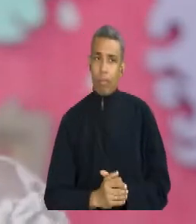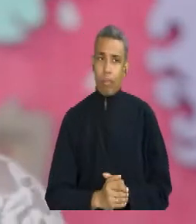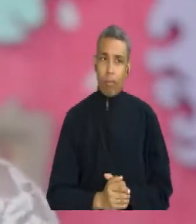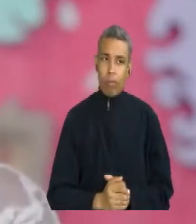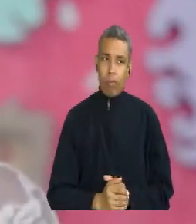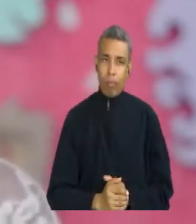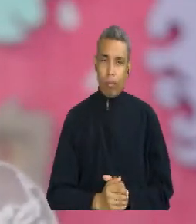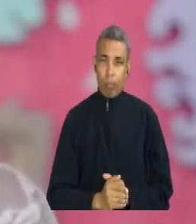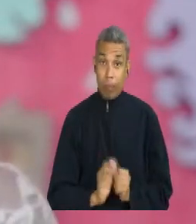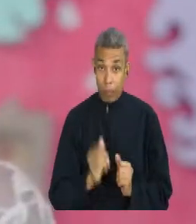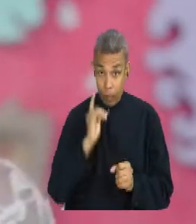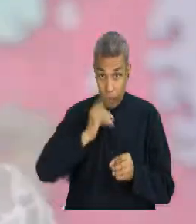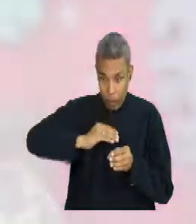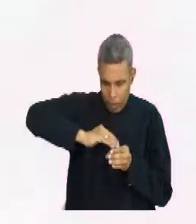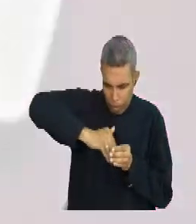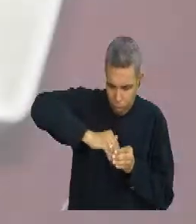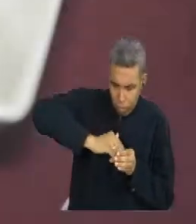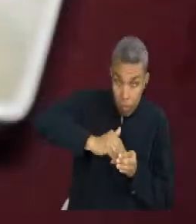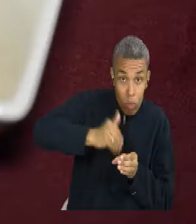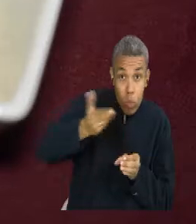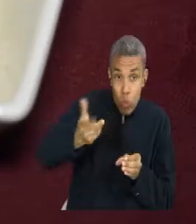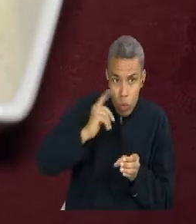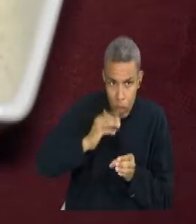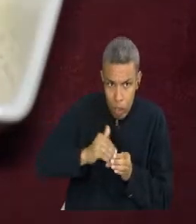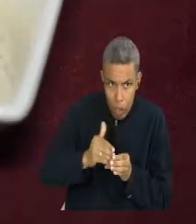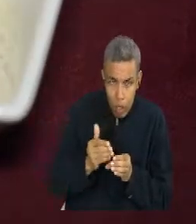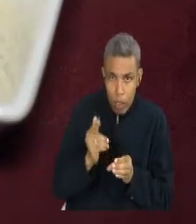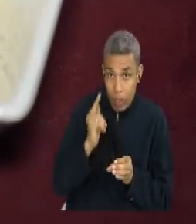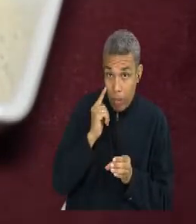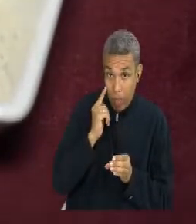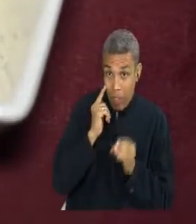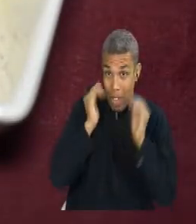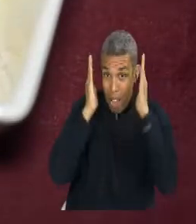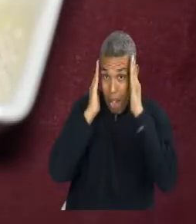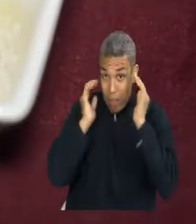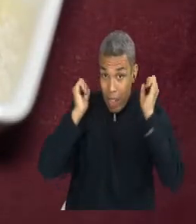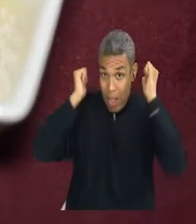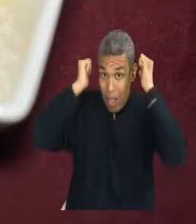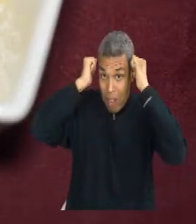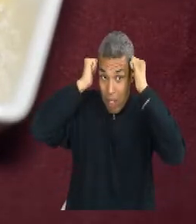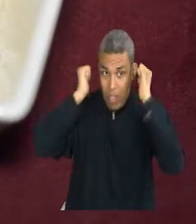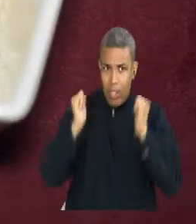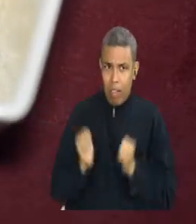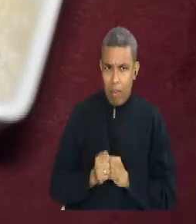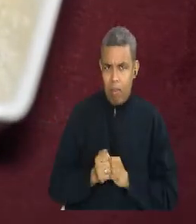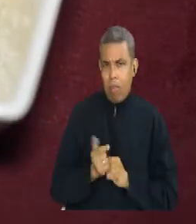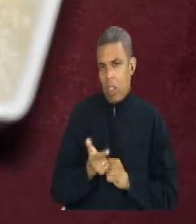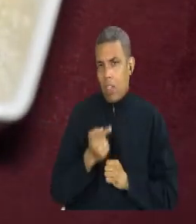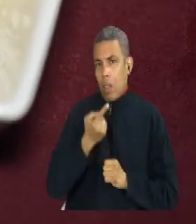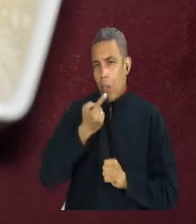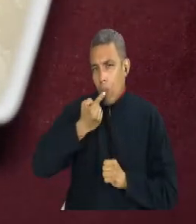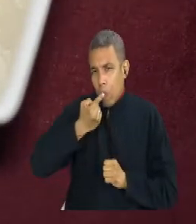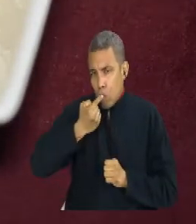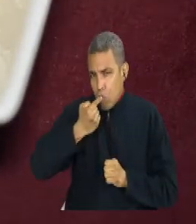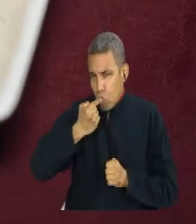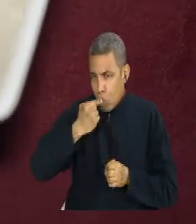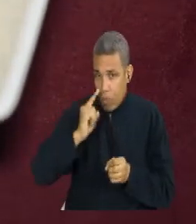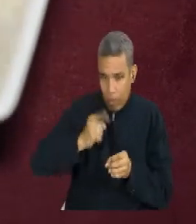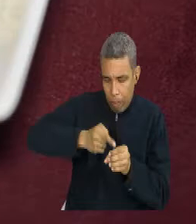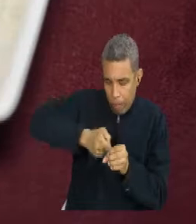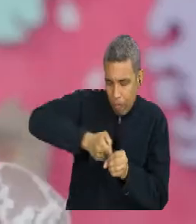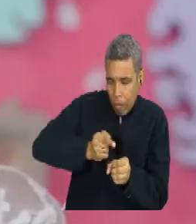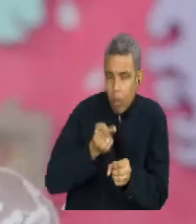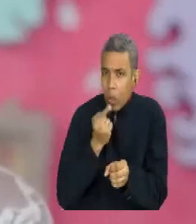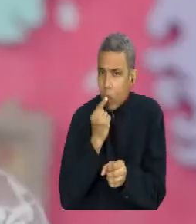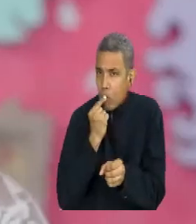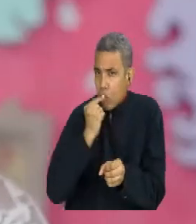esta mascarilla vamos a mezclar una cucharada de avena con dos cucharadas de miel y esto nos va a